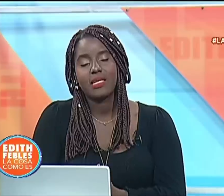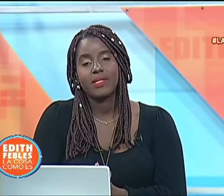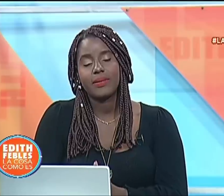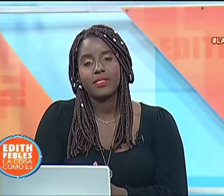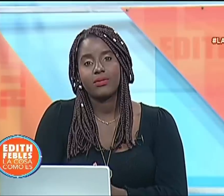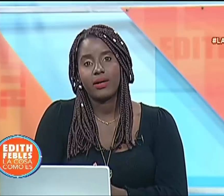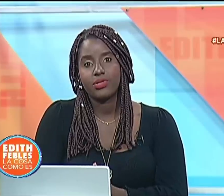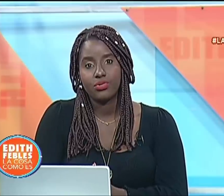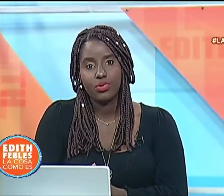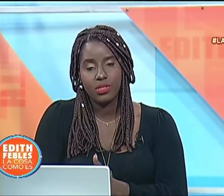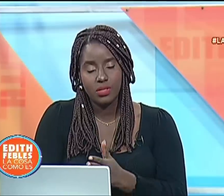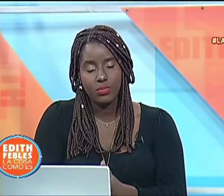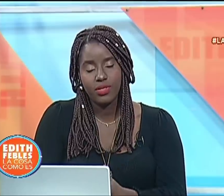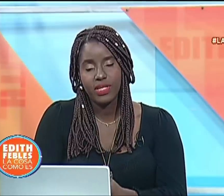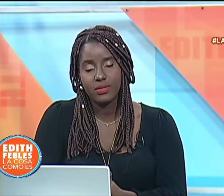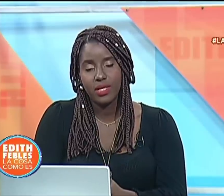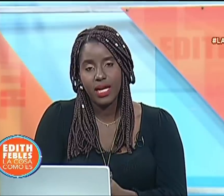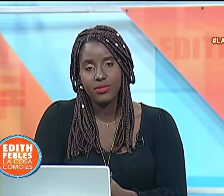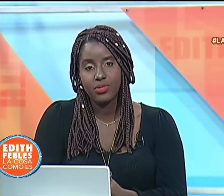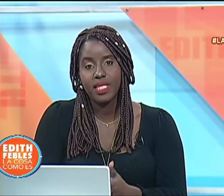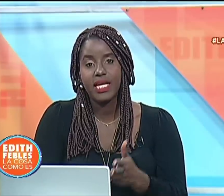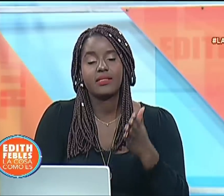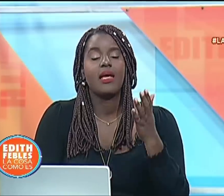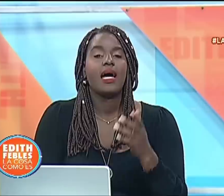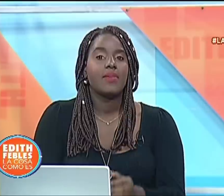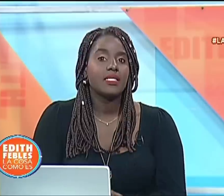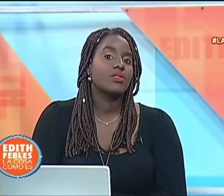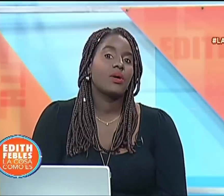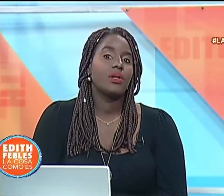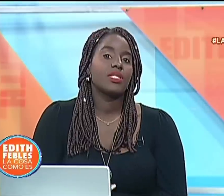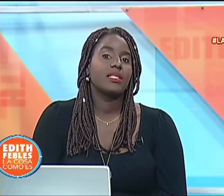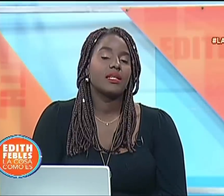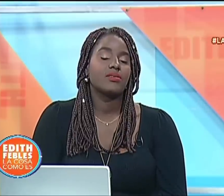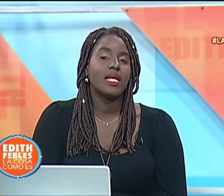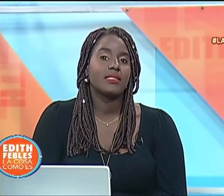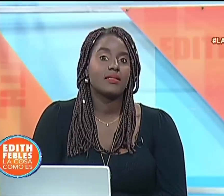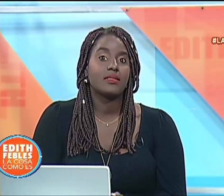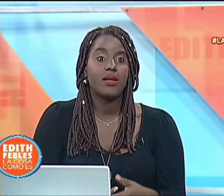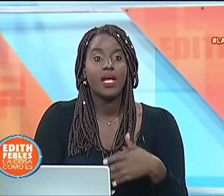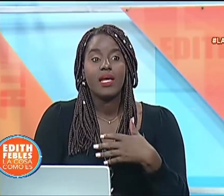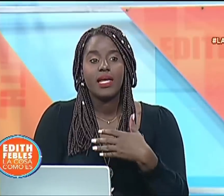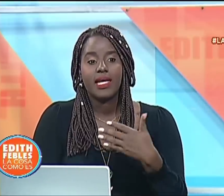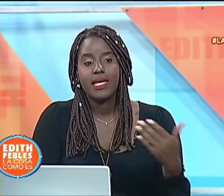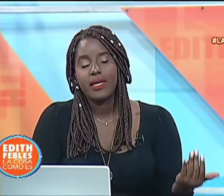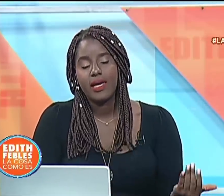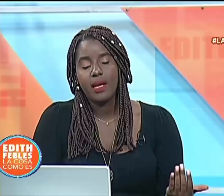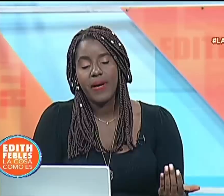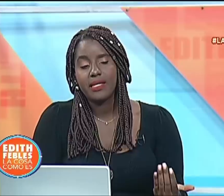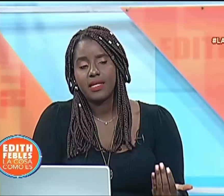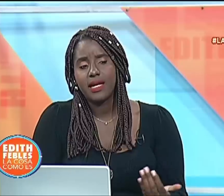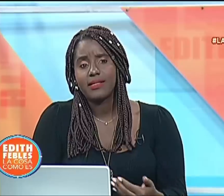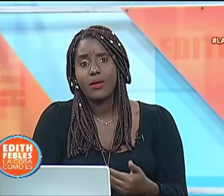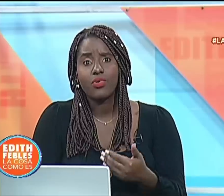que estaba establecido en la Constitución desde su modificación en el año 2010, además de los acuerdos internacionales que se hicieron, que aquí en el